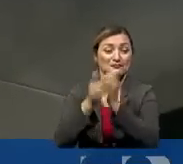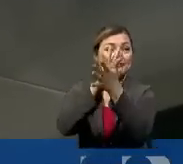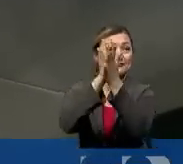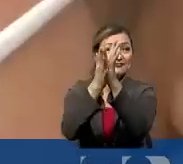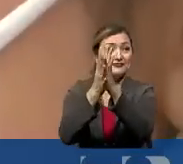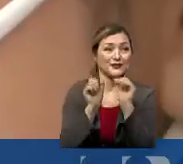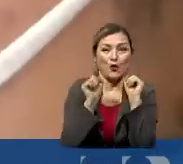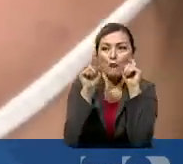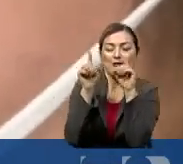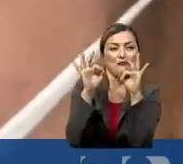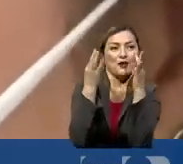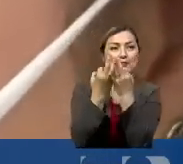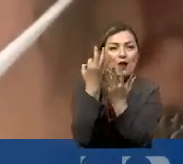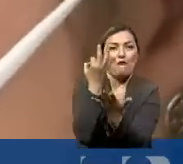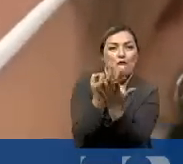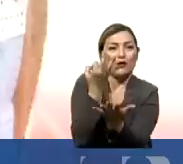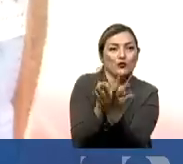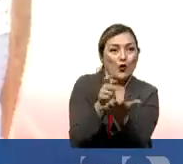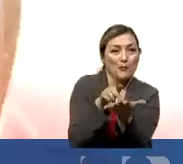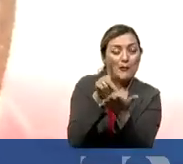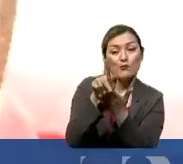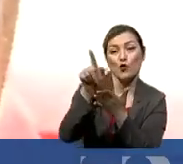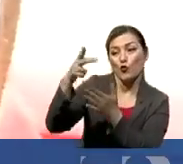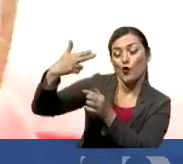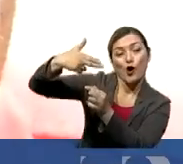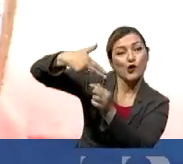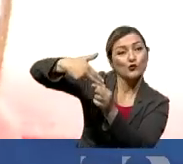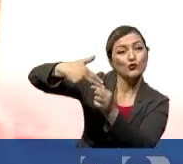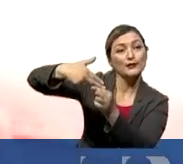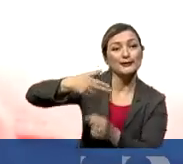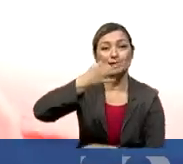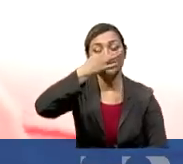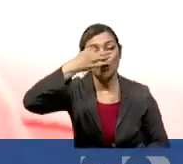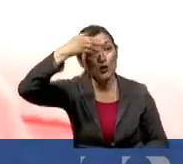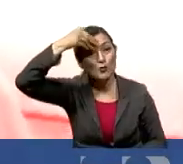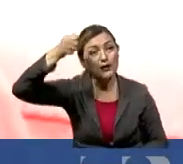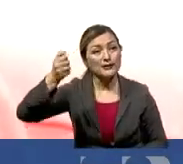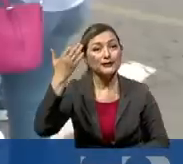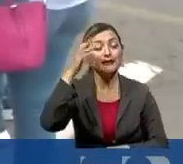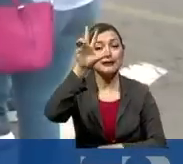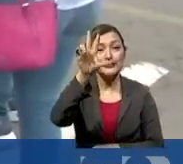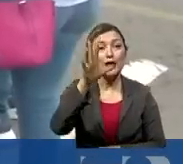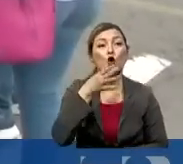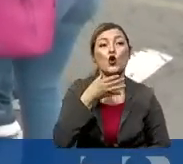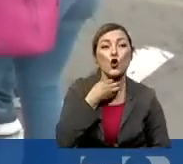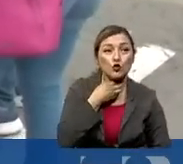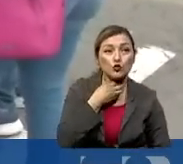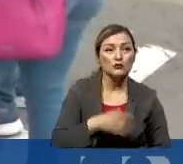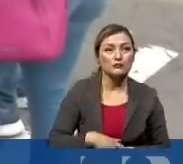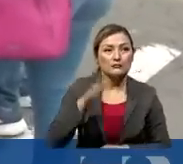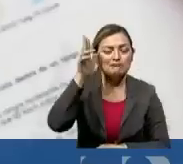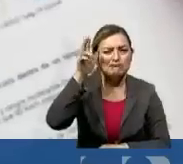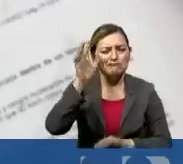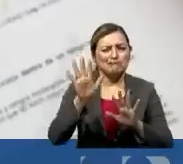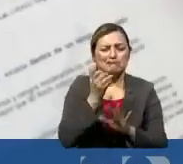esta familia al recibir una factura de consumo desde una gasolinera en Santo Domingo el pasado 3 de agosto. Al principio pensaron que fue